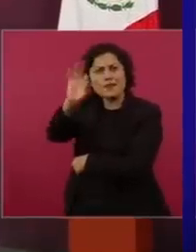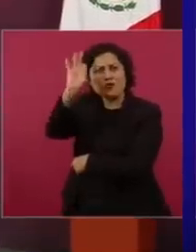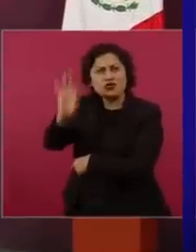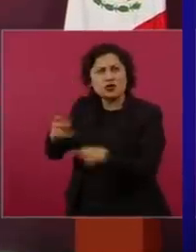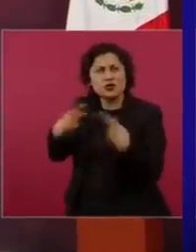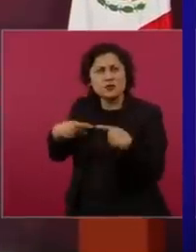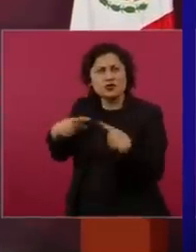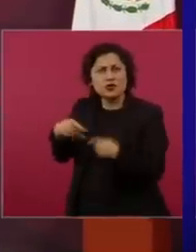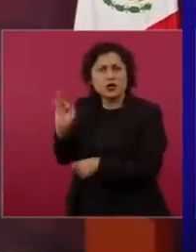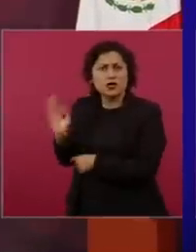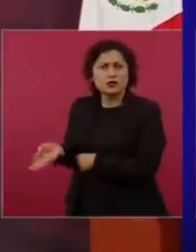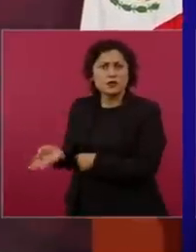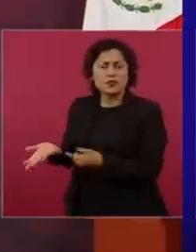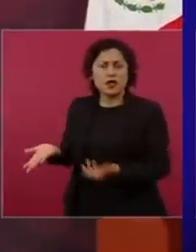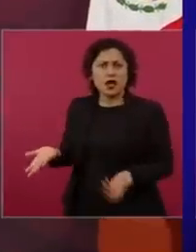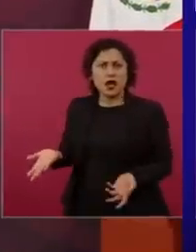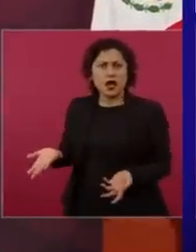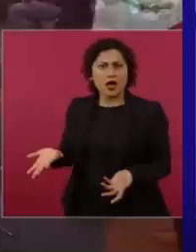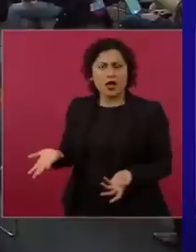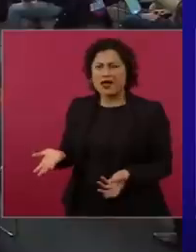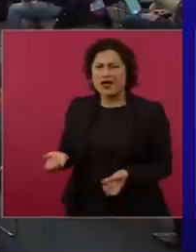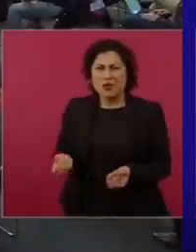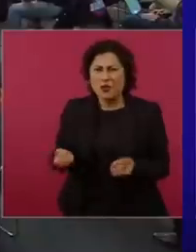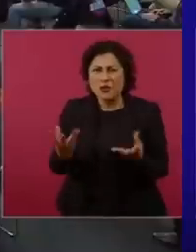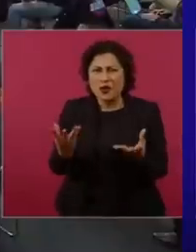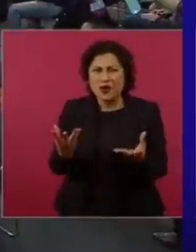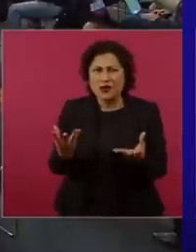¿Cuánto? 4 y 90 de desaprobación.